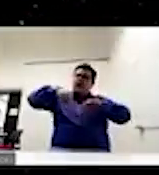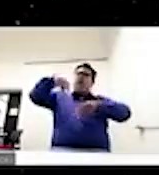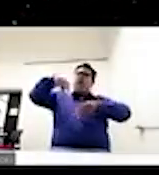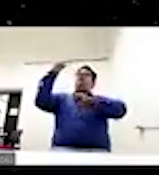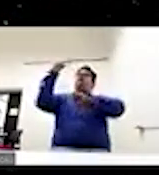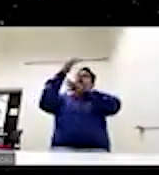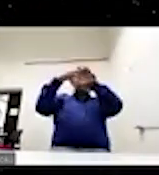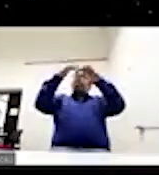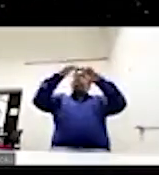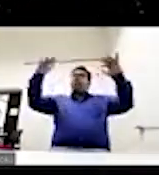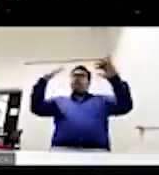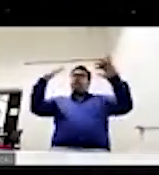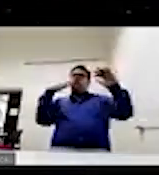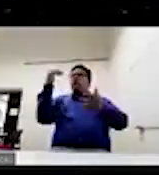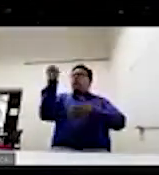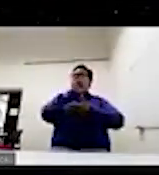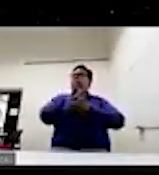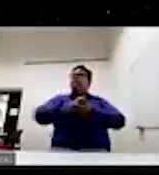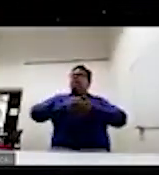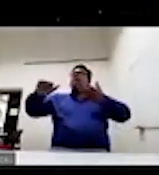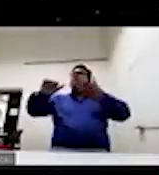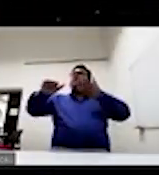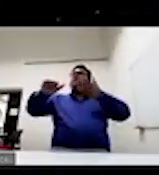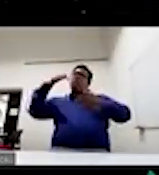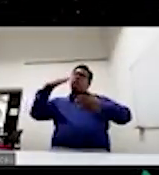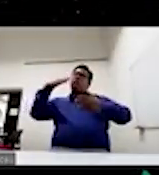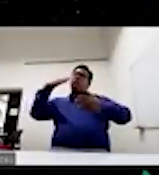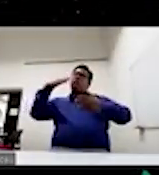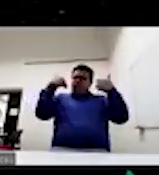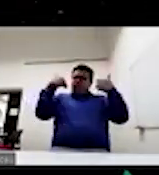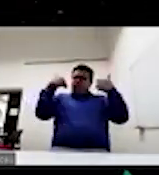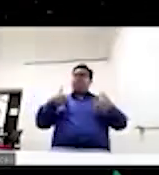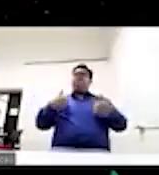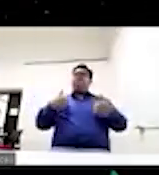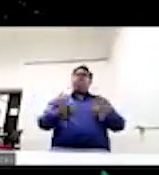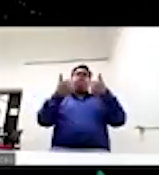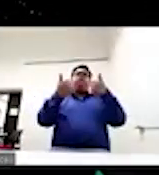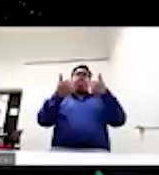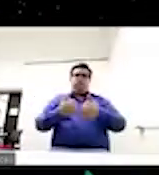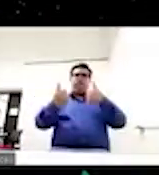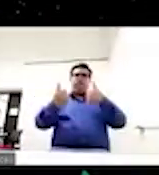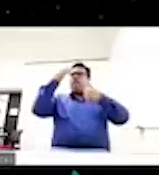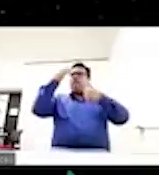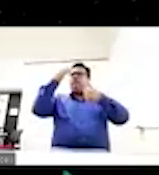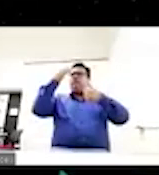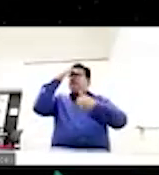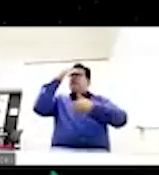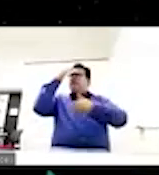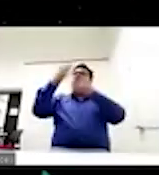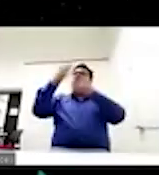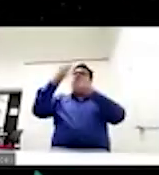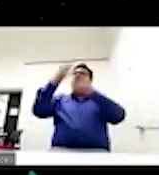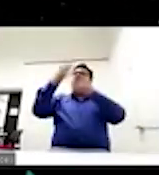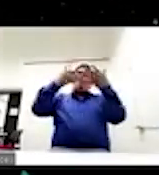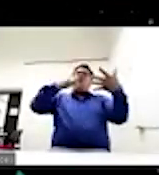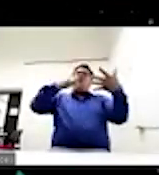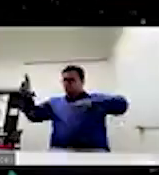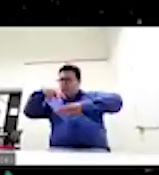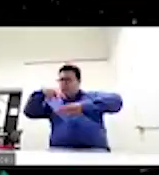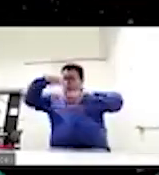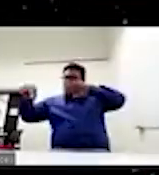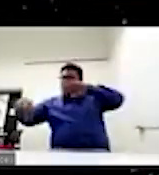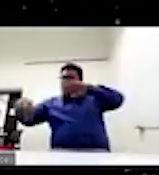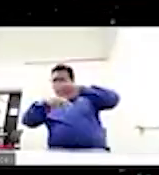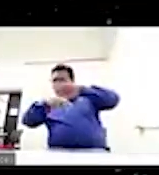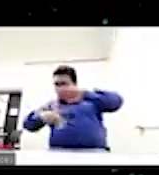pura, soy la mujer del bien, porque puedo entrar y salir del reino de la muerte, soy una mujer que llora,